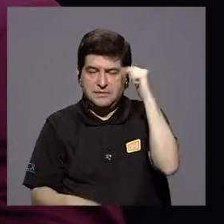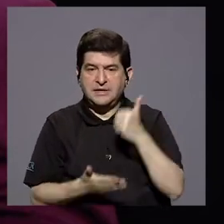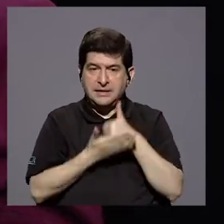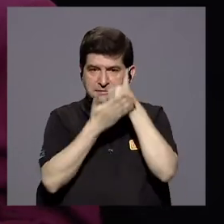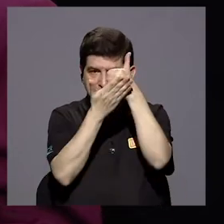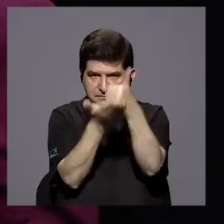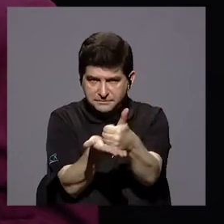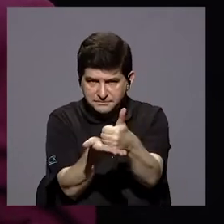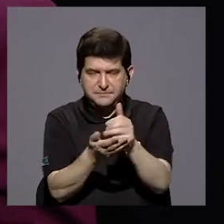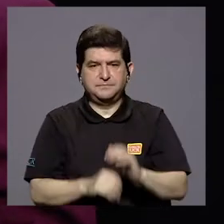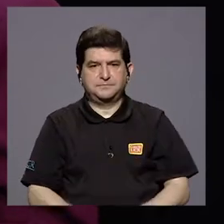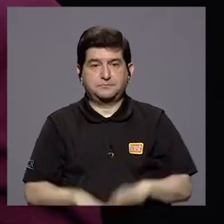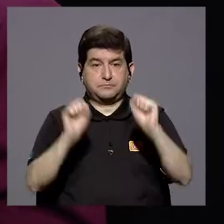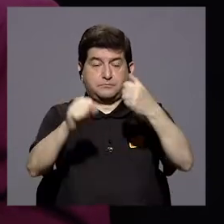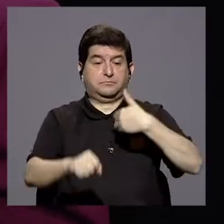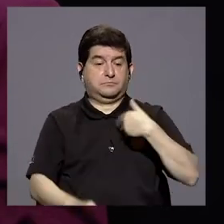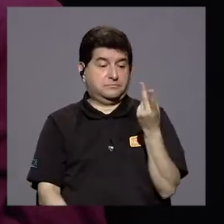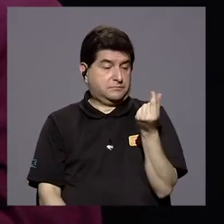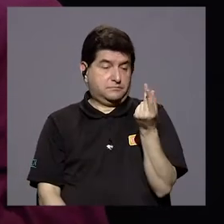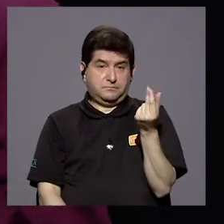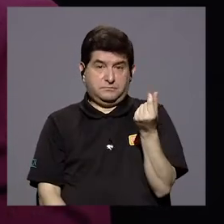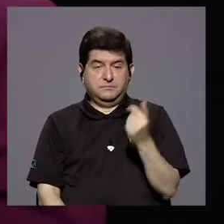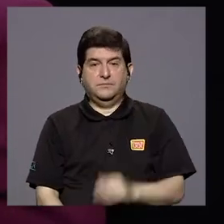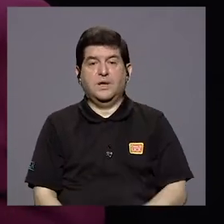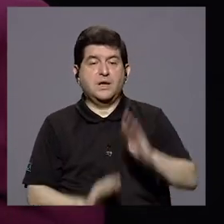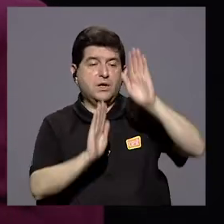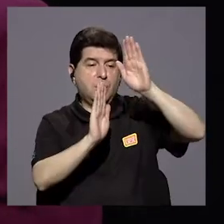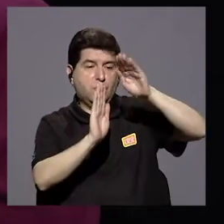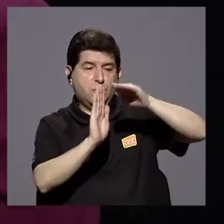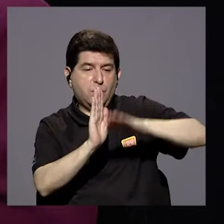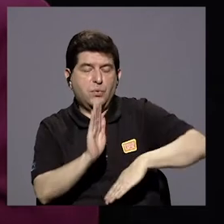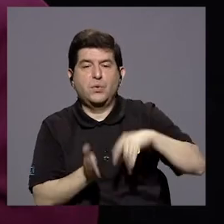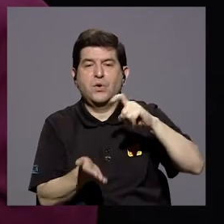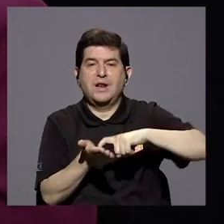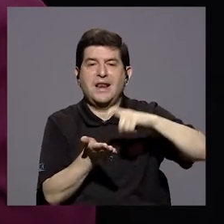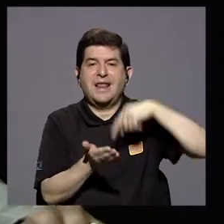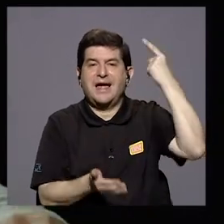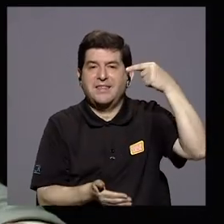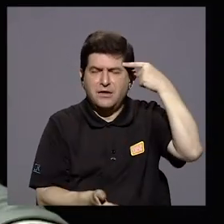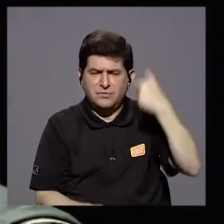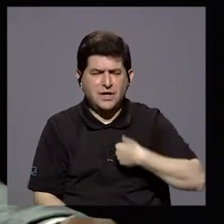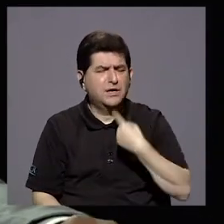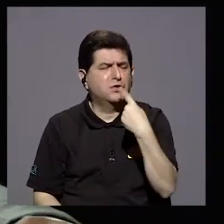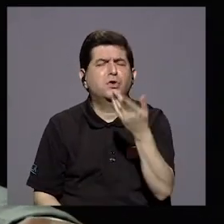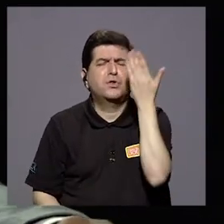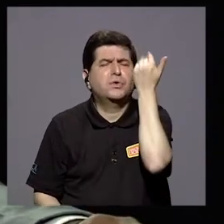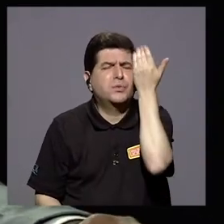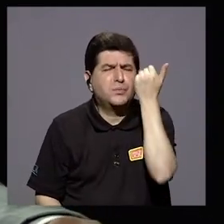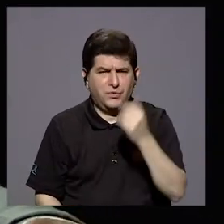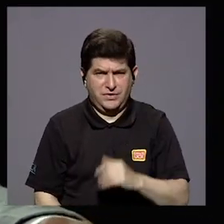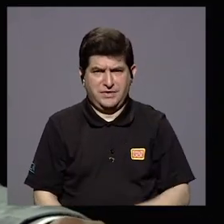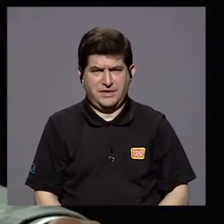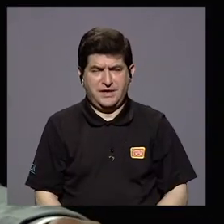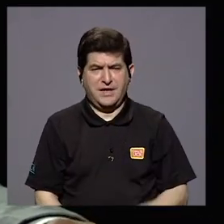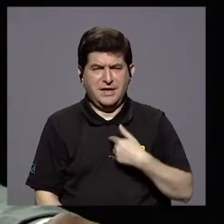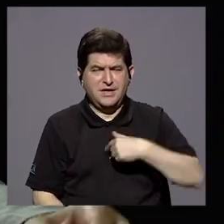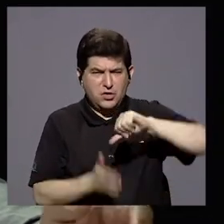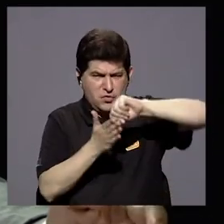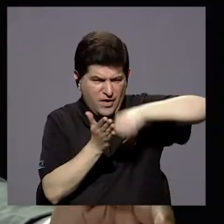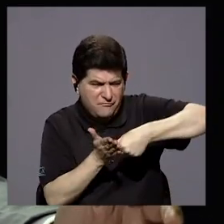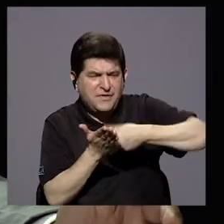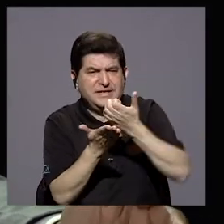poder tener dinero y bajar un poco el déficit fiscal. ¿Sabe por qué le digo esto? Sí. ¿Por qué subrayo la parte